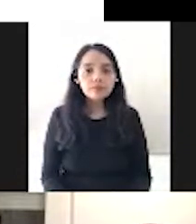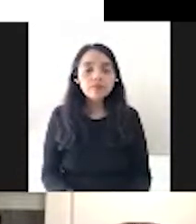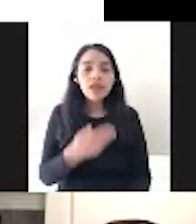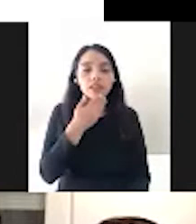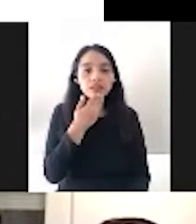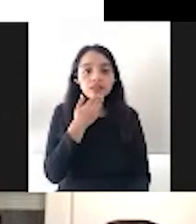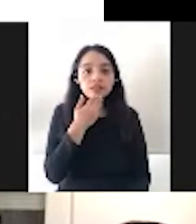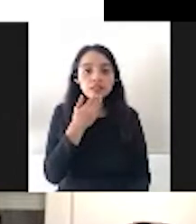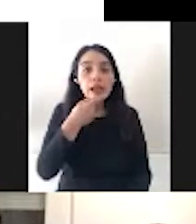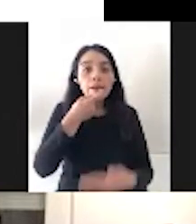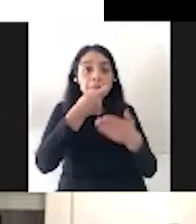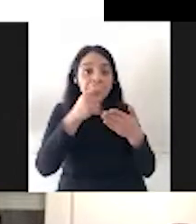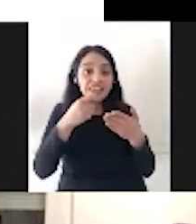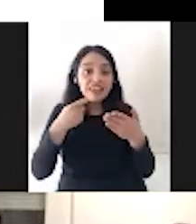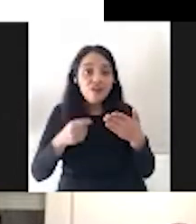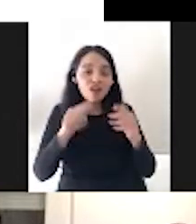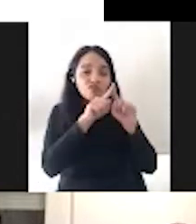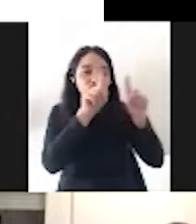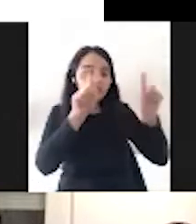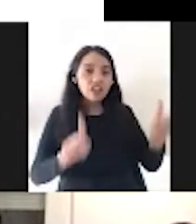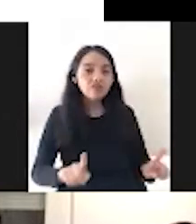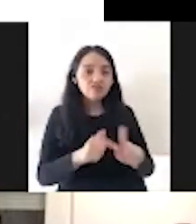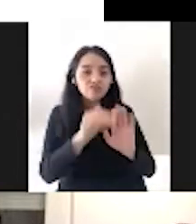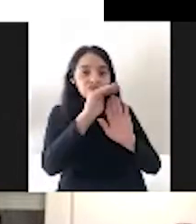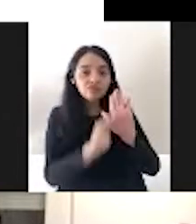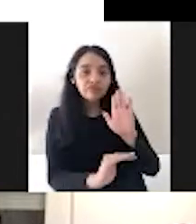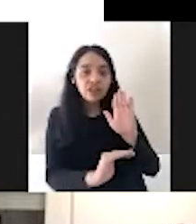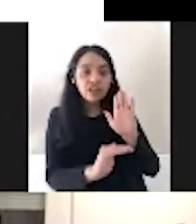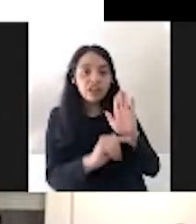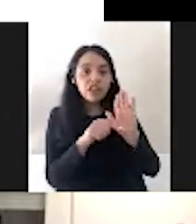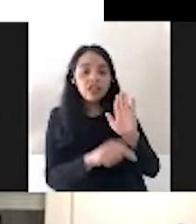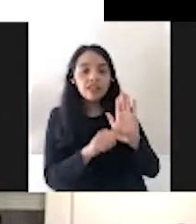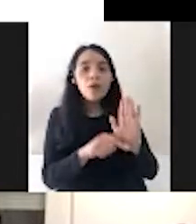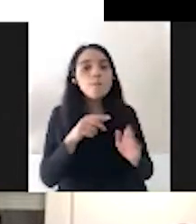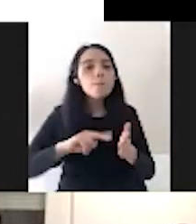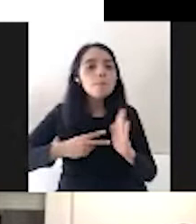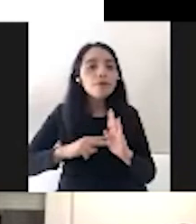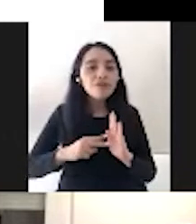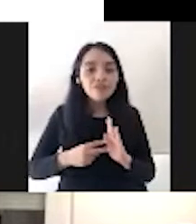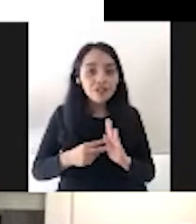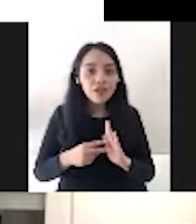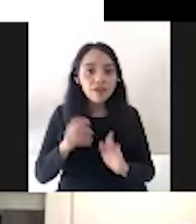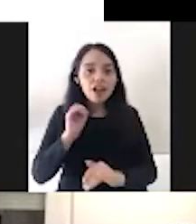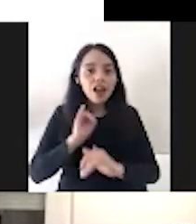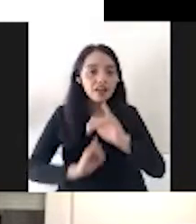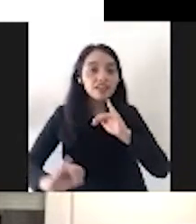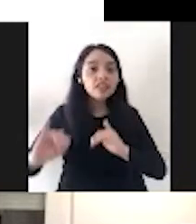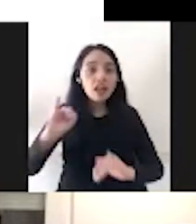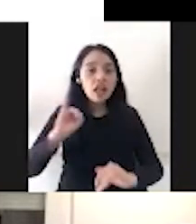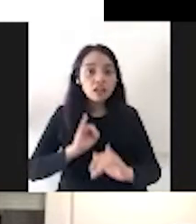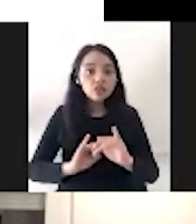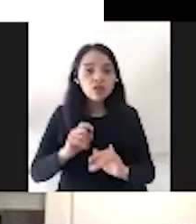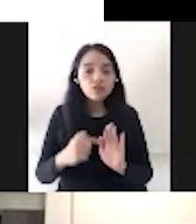las evaluaciones estandarizadas, que es una problemática que a nivel internacional ha publicado